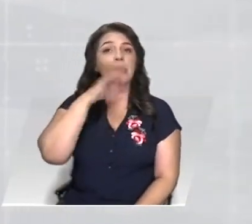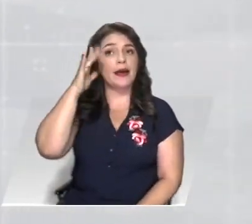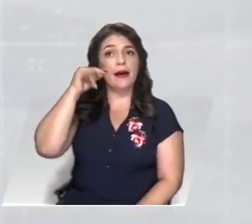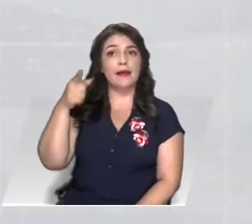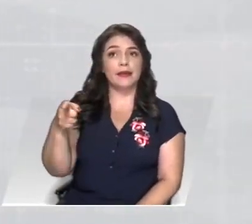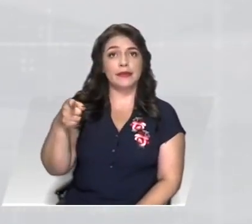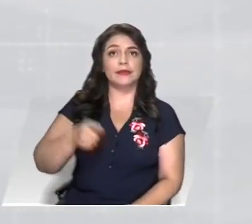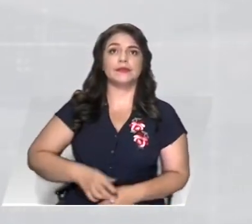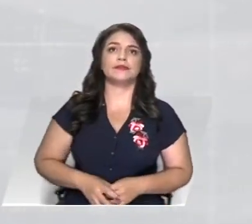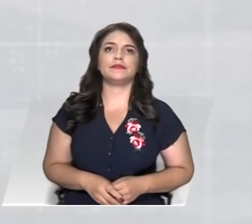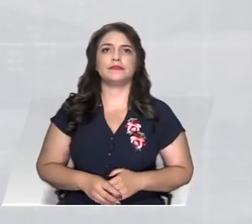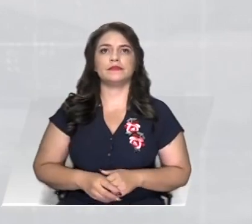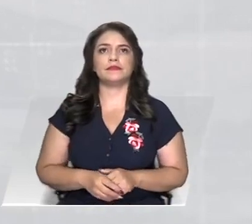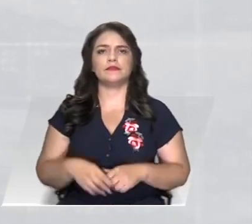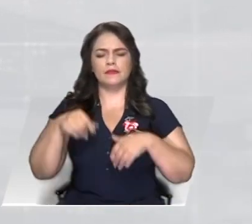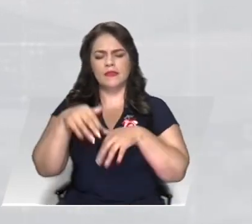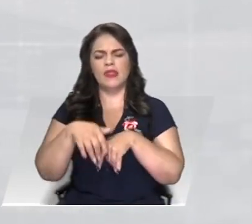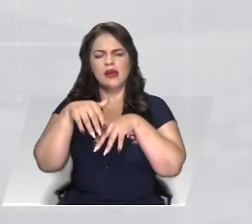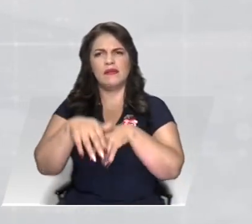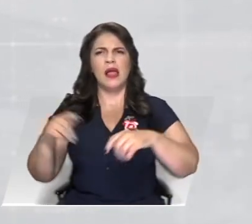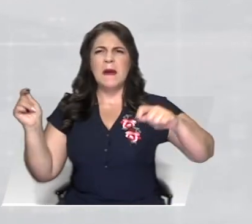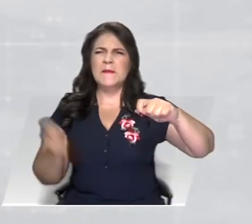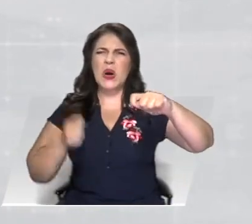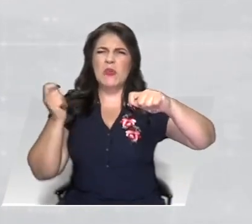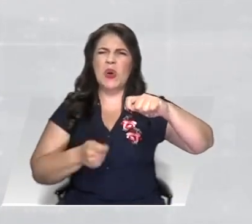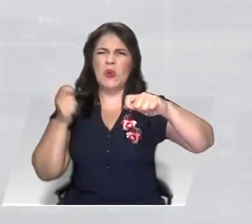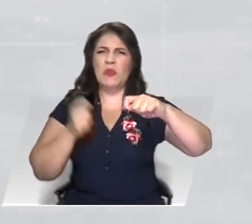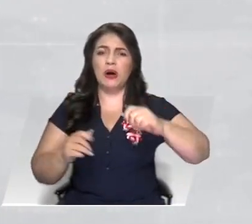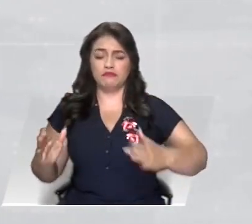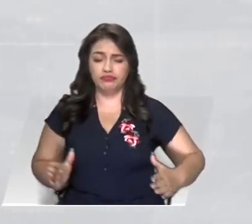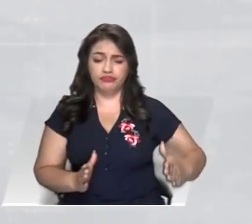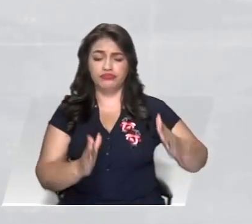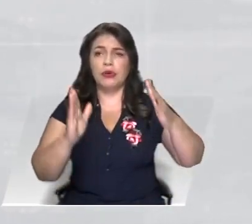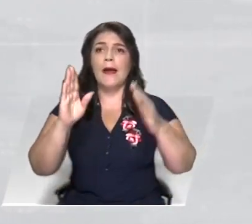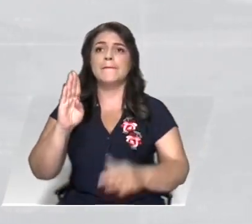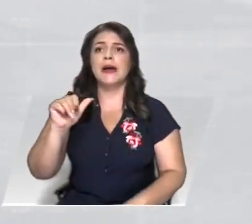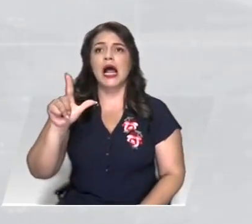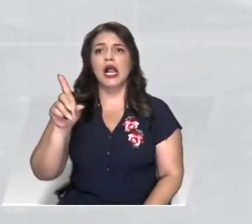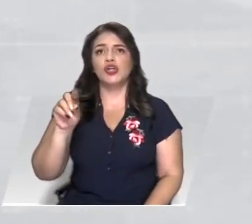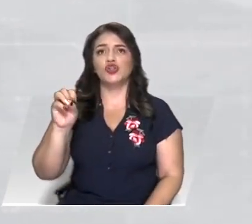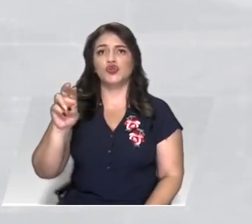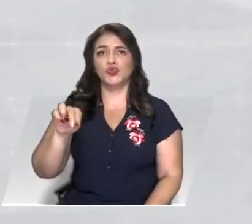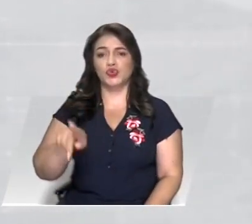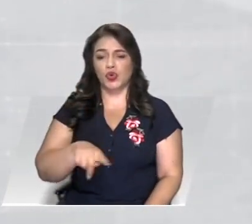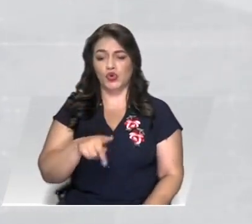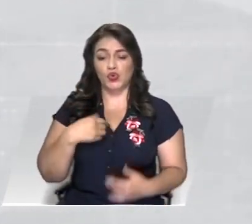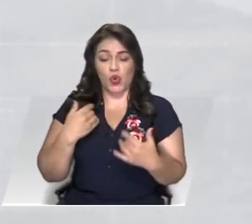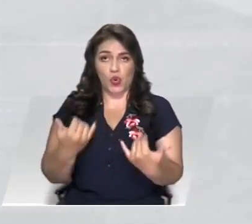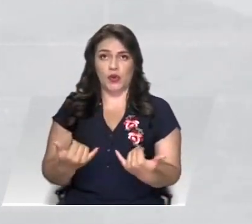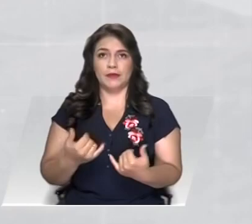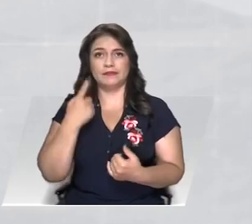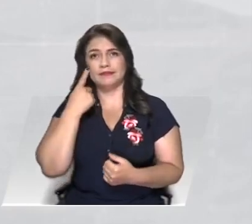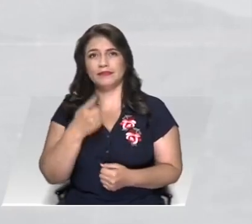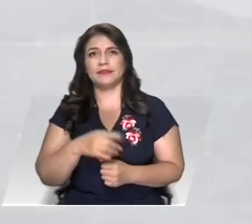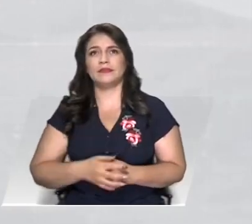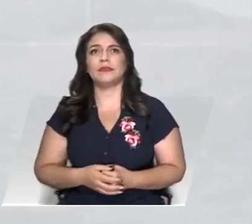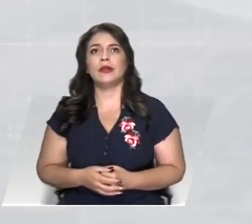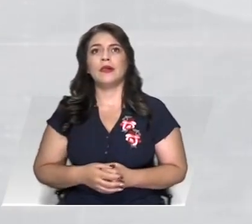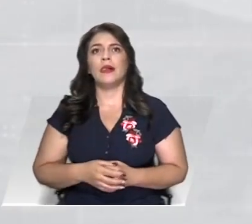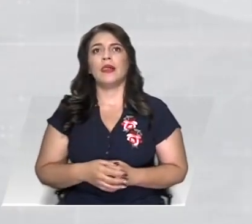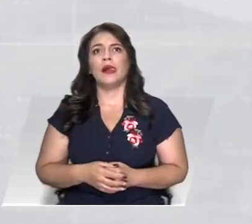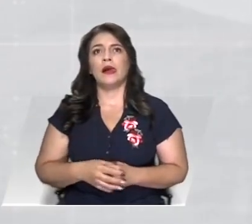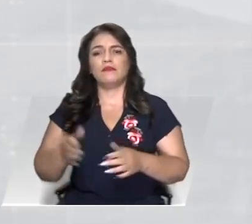de Caldas. La protesta se llevó a cabo en la Loma de los Balsos durante el mediodía de este domingo, cerca a un nuevo proyecto de